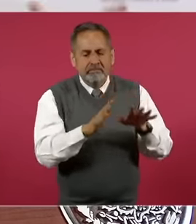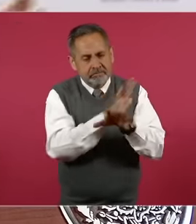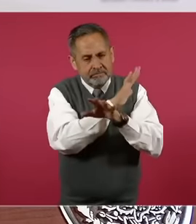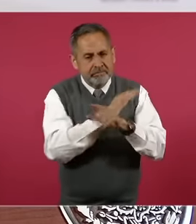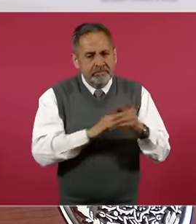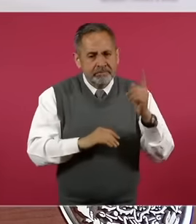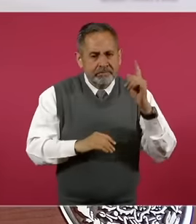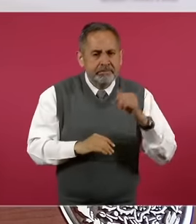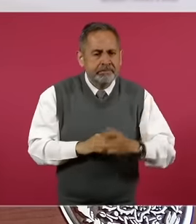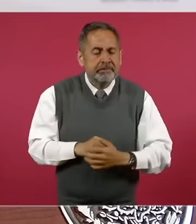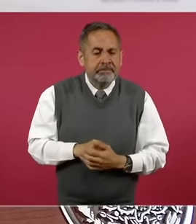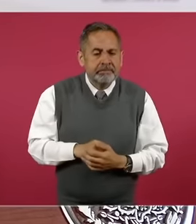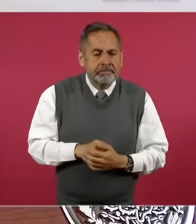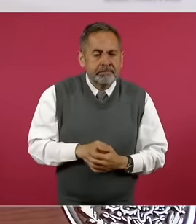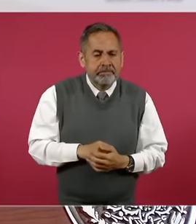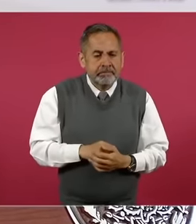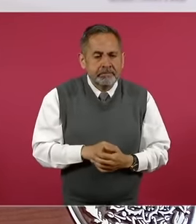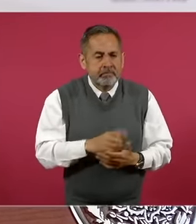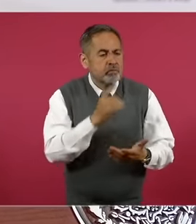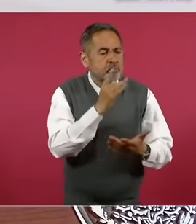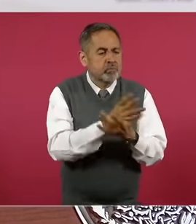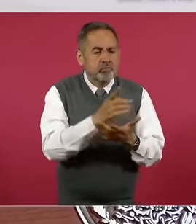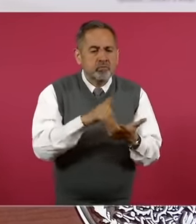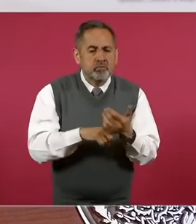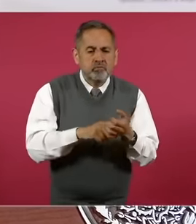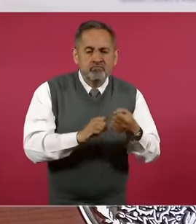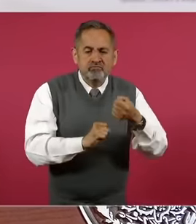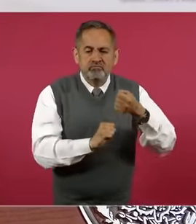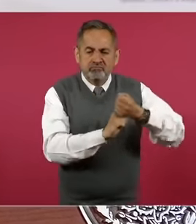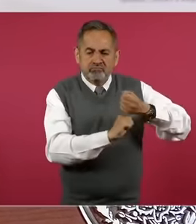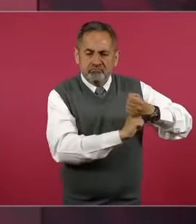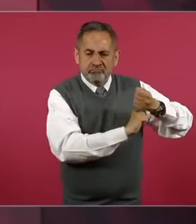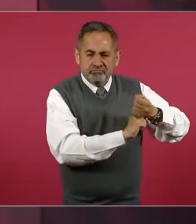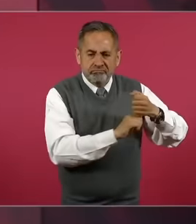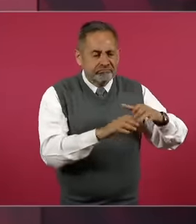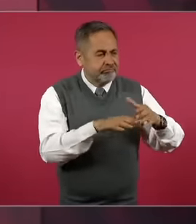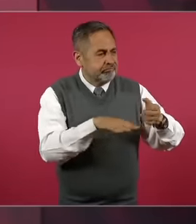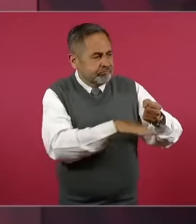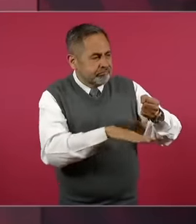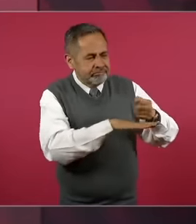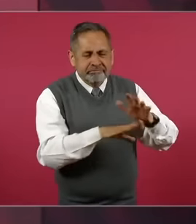no solo a la estructura